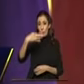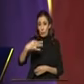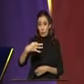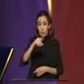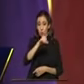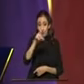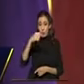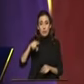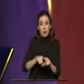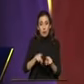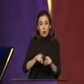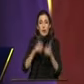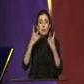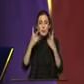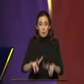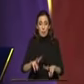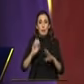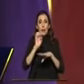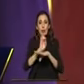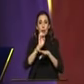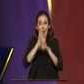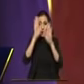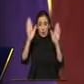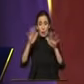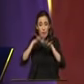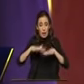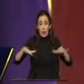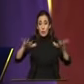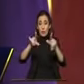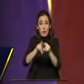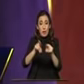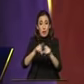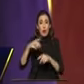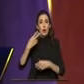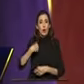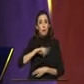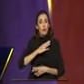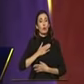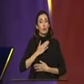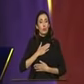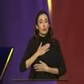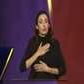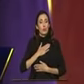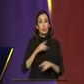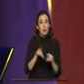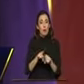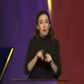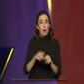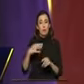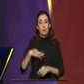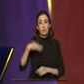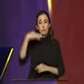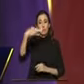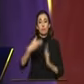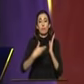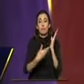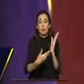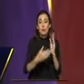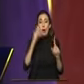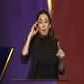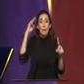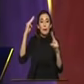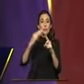se comportará el pueblo. Así se comportará el pueblo, como nosotros nos comportamos. Es el